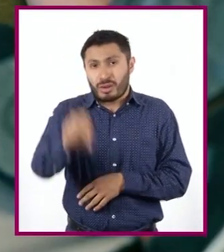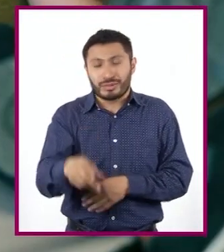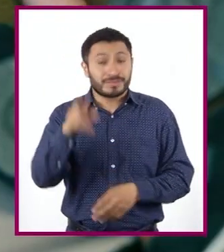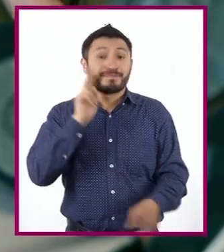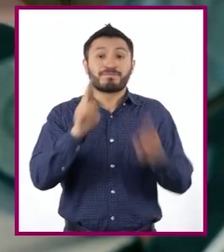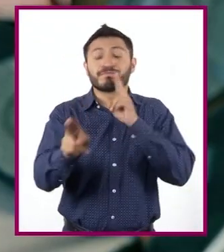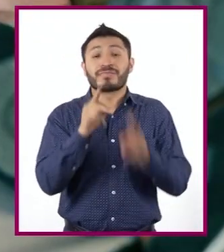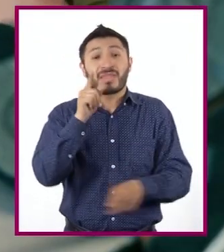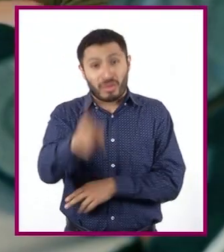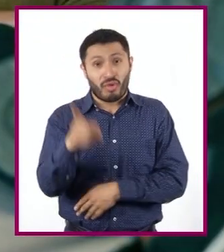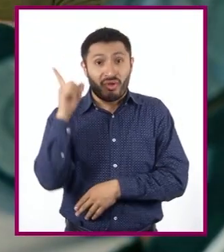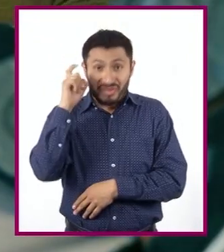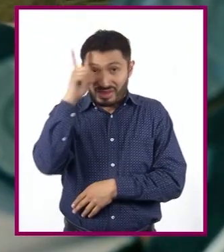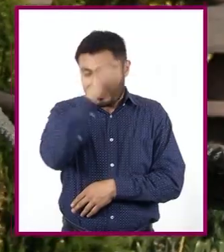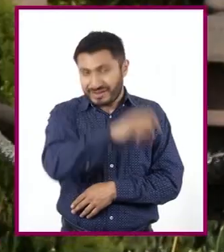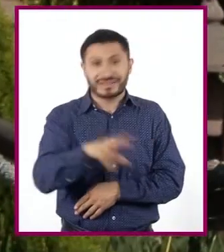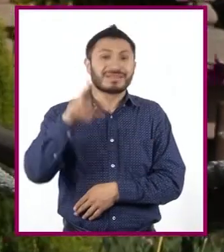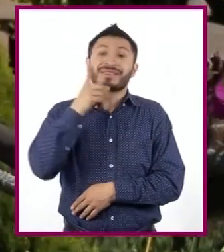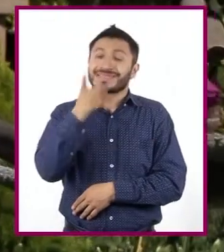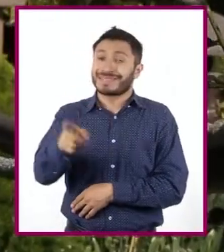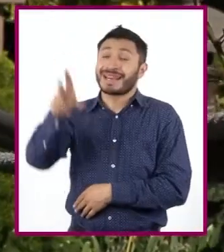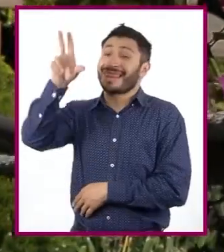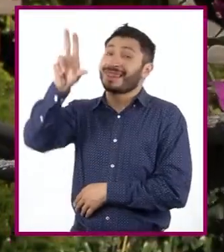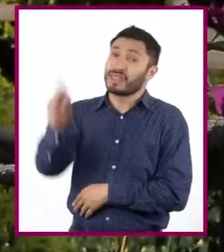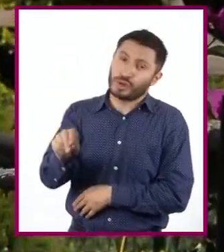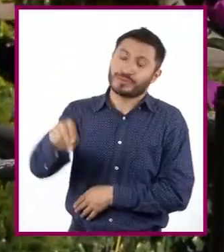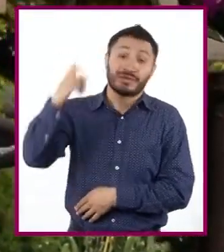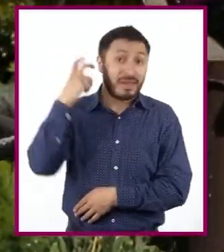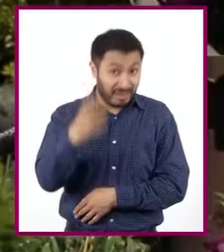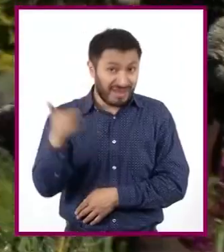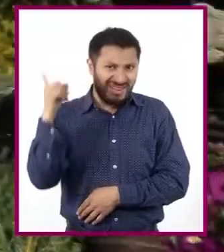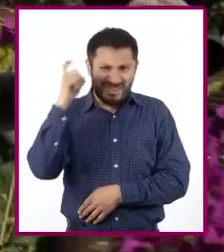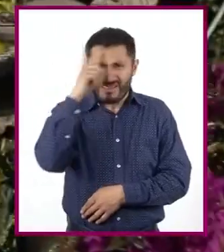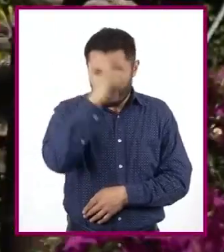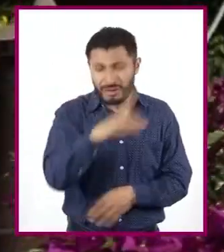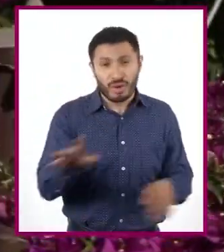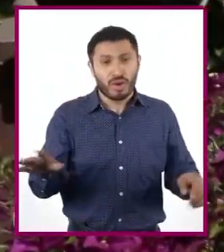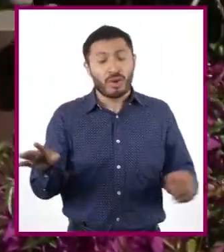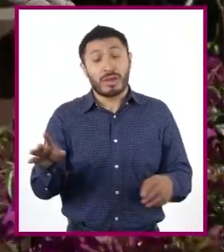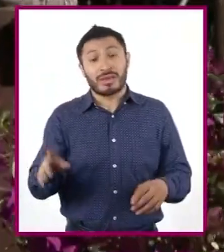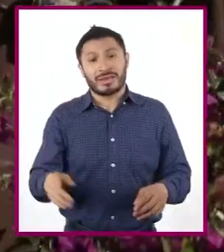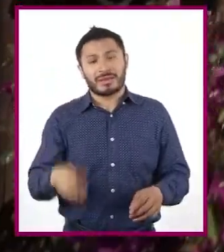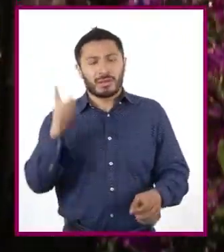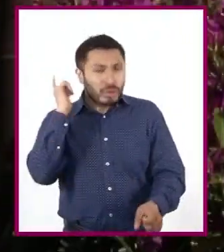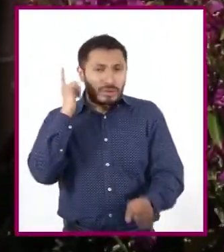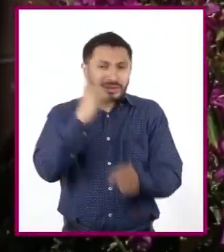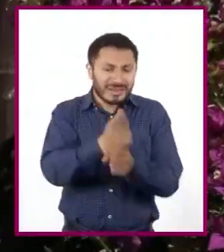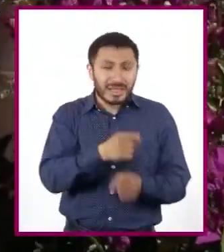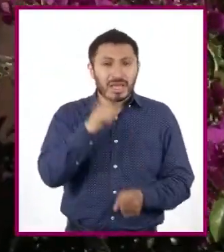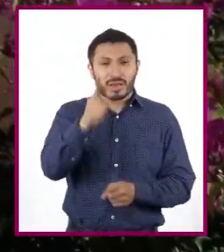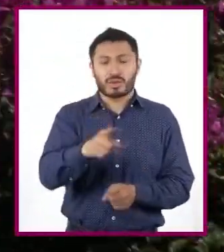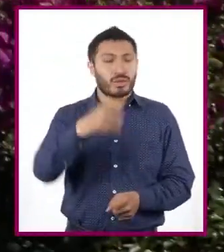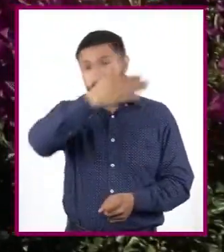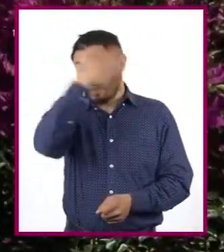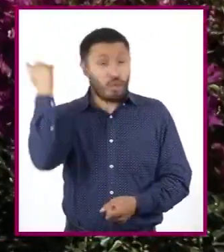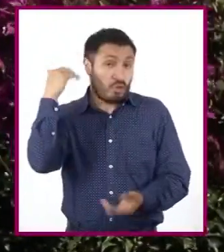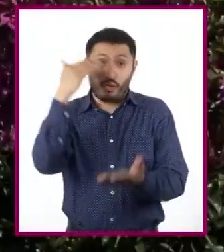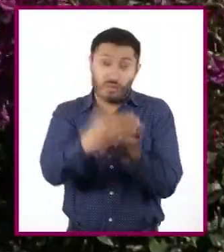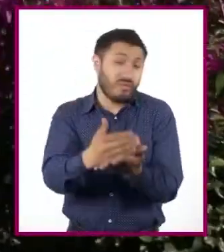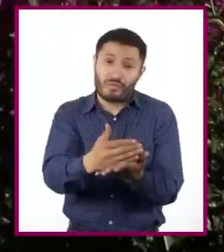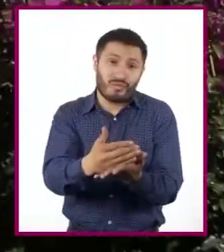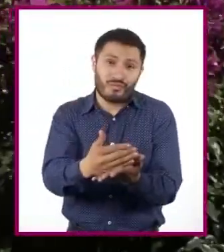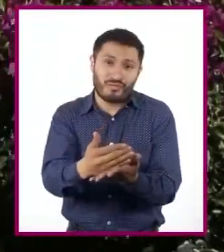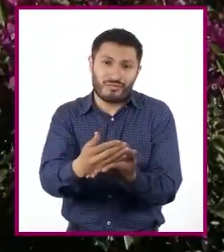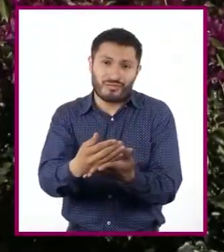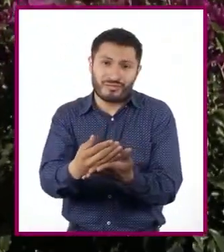tanto escuché a puerta cerrada. Sabía que se internaba en el desierto bajo el sol ardiente. Orange Road es recta,